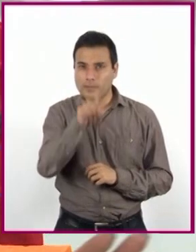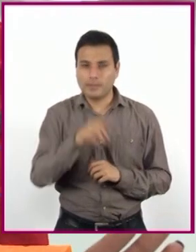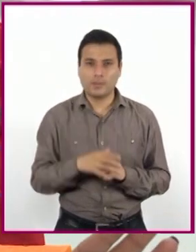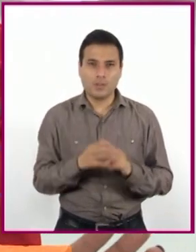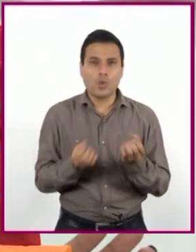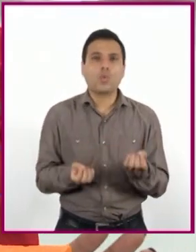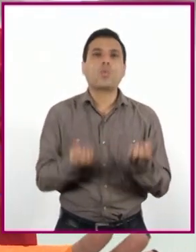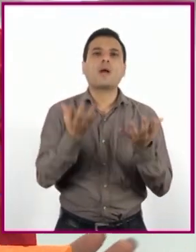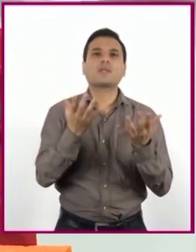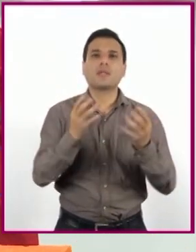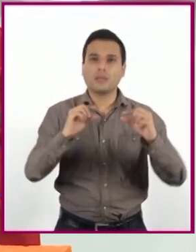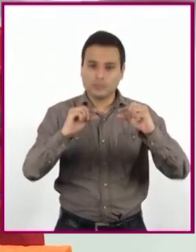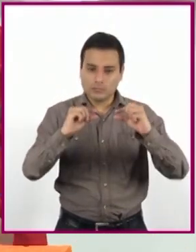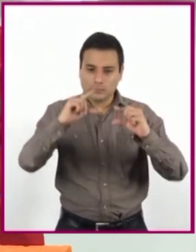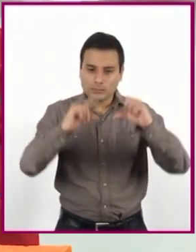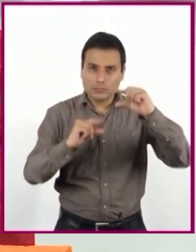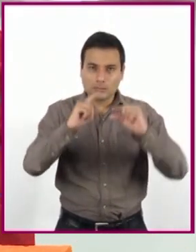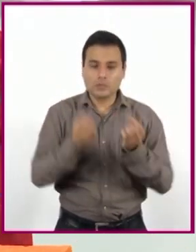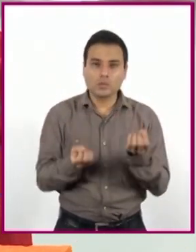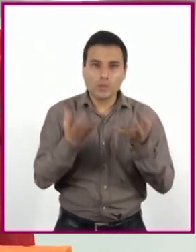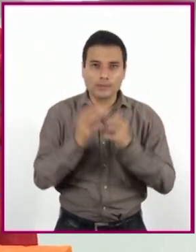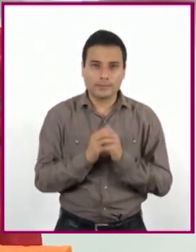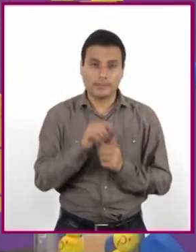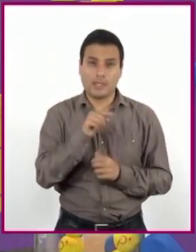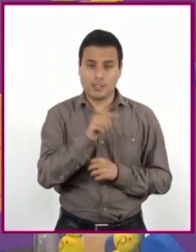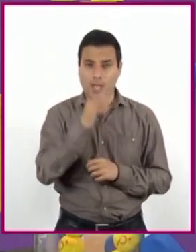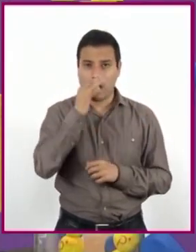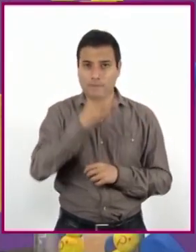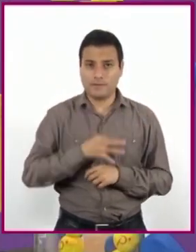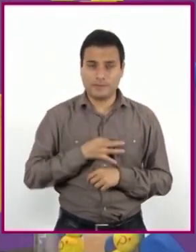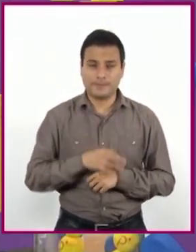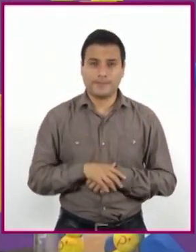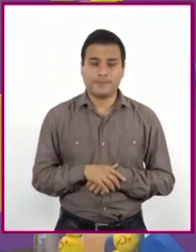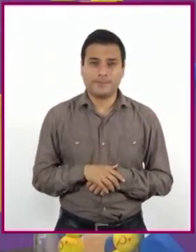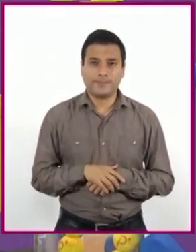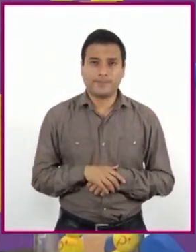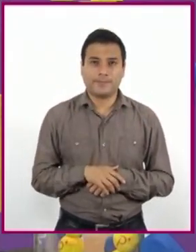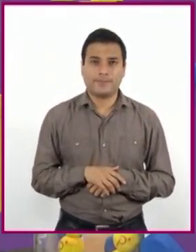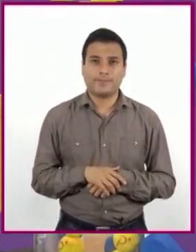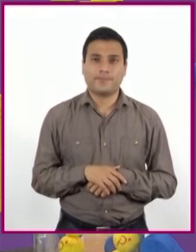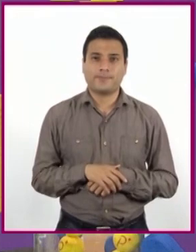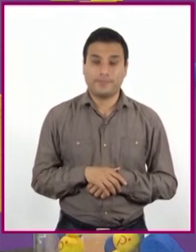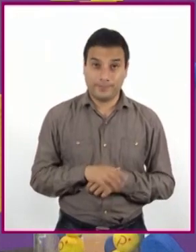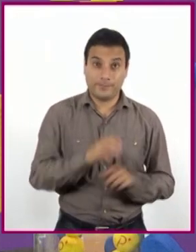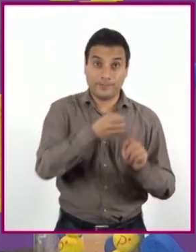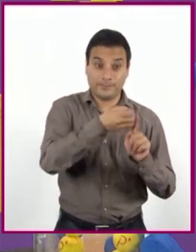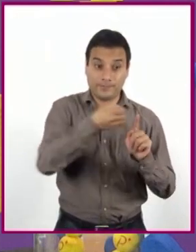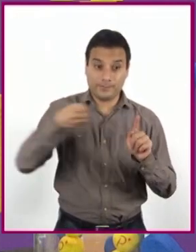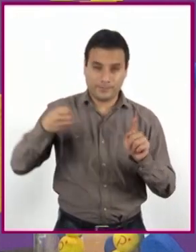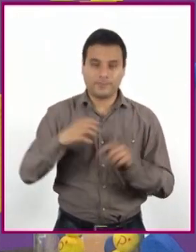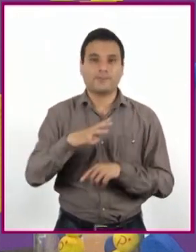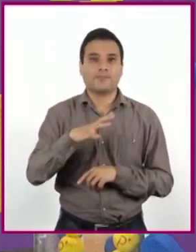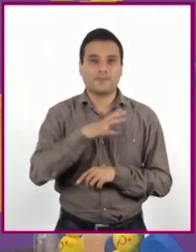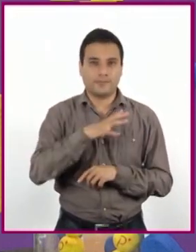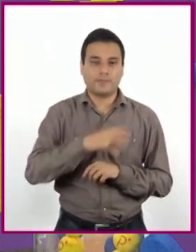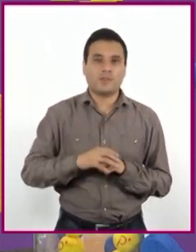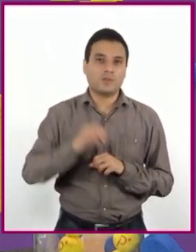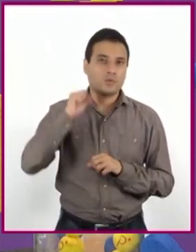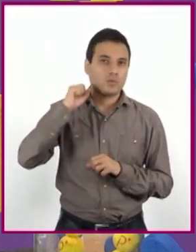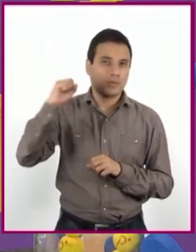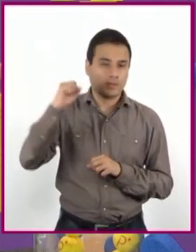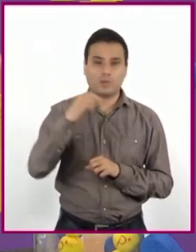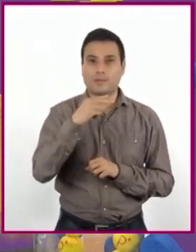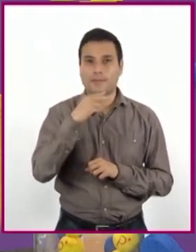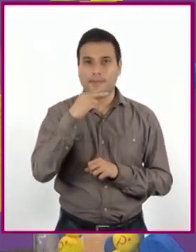de todas las sustancias que intervienen en la reacción. En los enunciados tenemos sujeto, verbo y predicado,